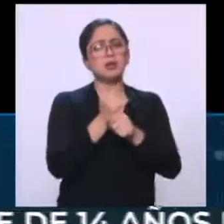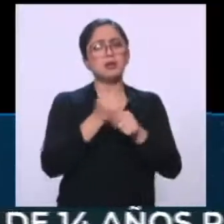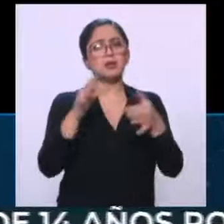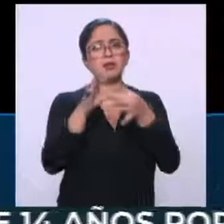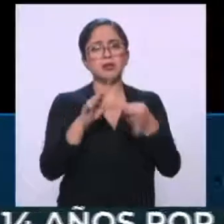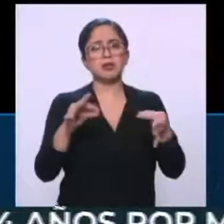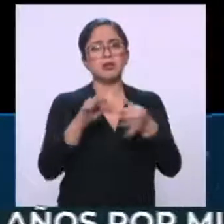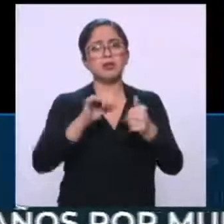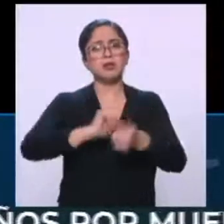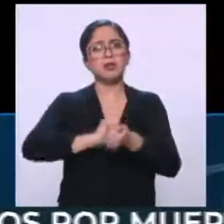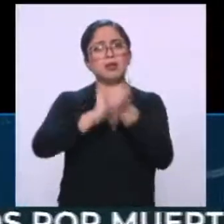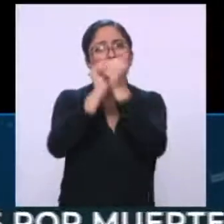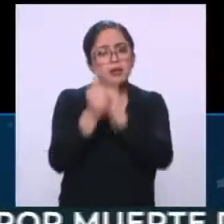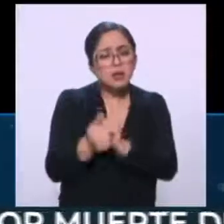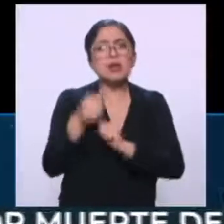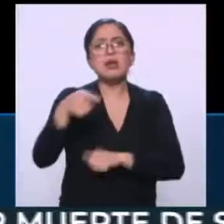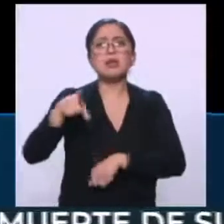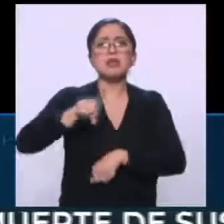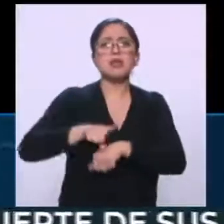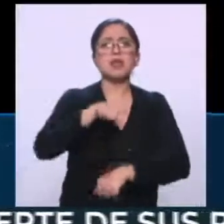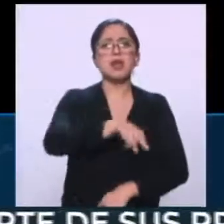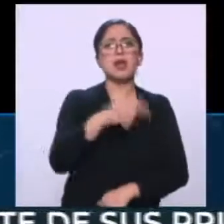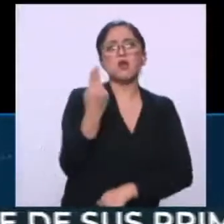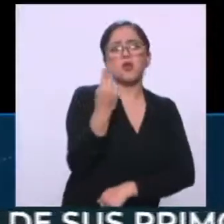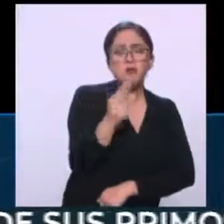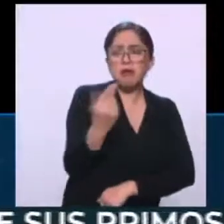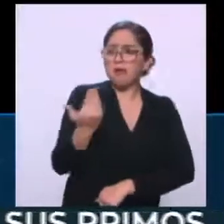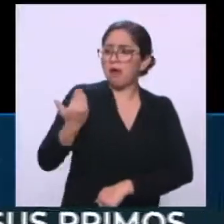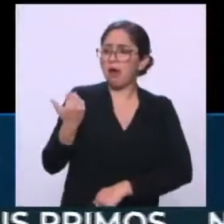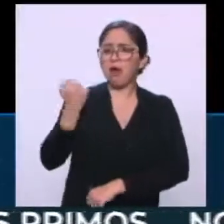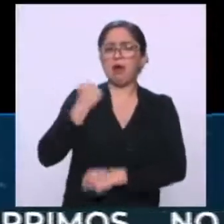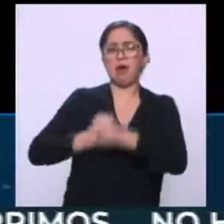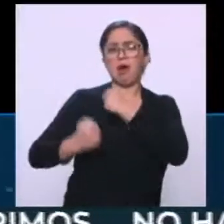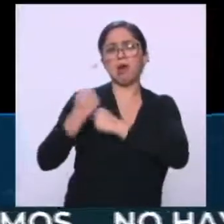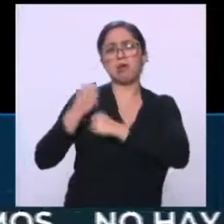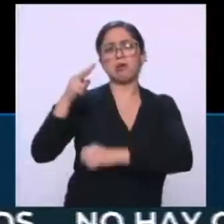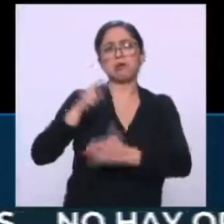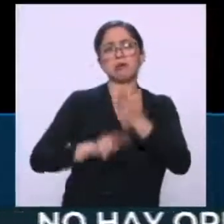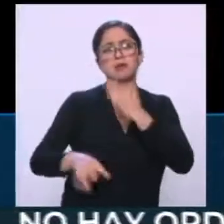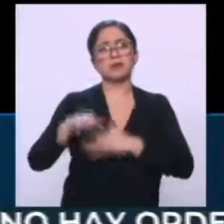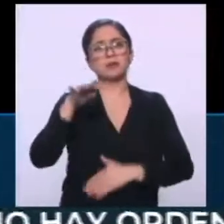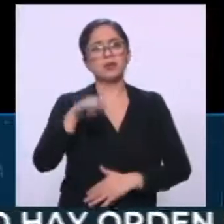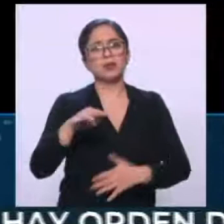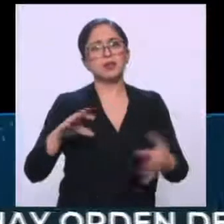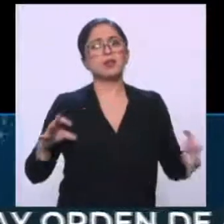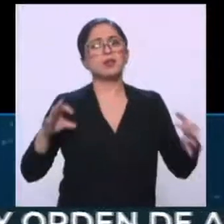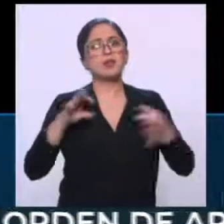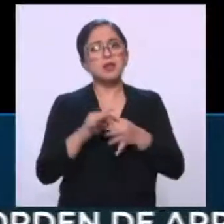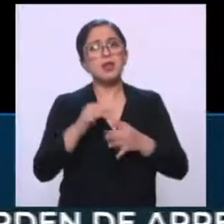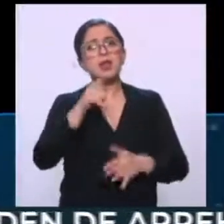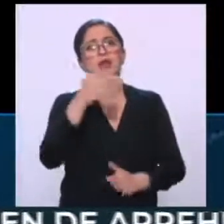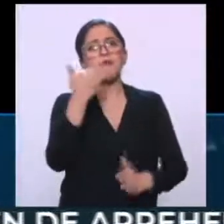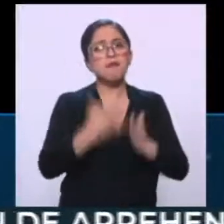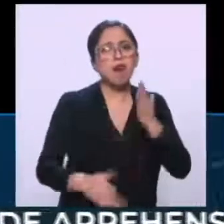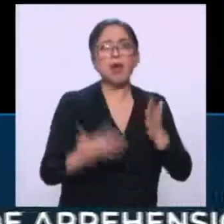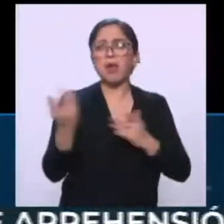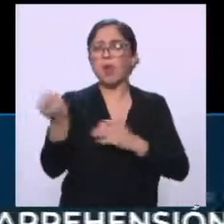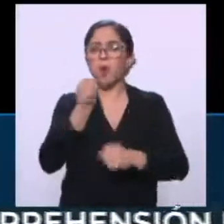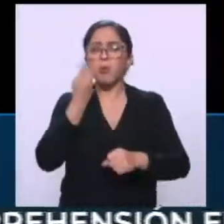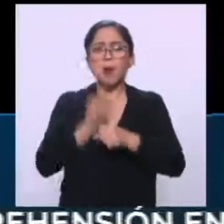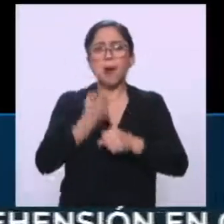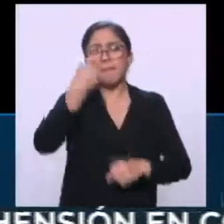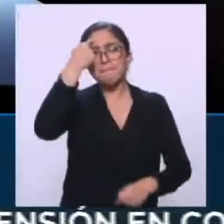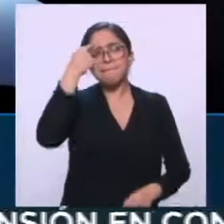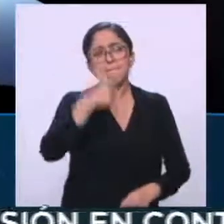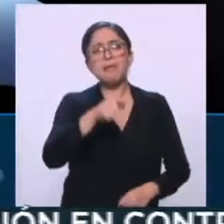fue extraditarlo en noviembre de ese año 2019 directamente a Estados Unidos. No tuvo pues ni siquiera la posibilidad de